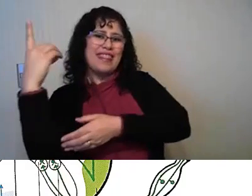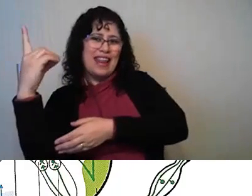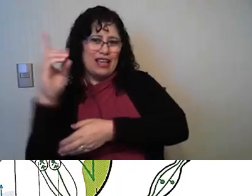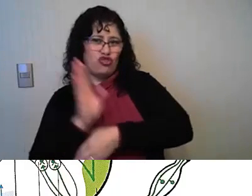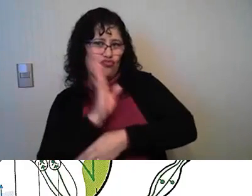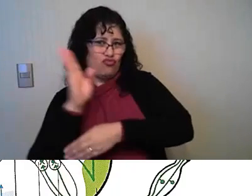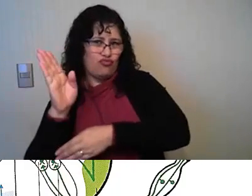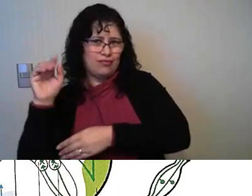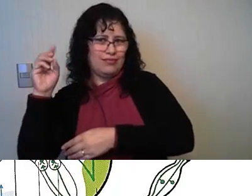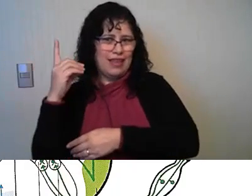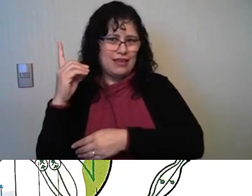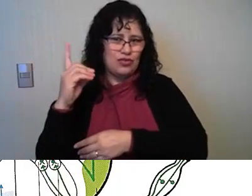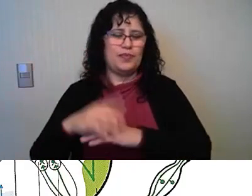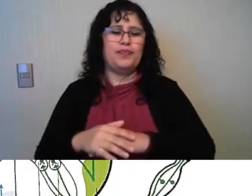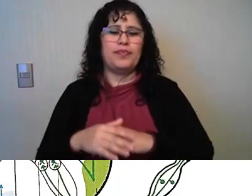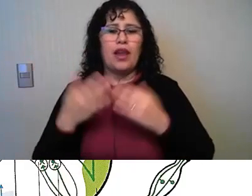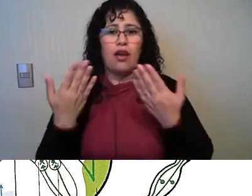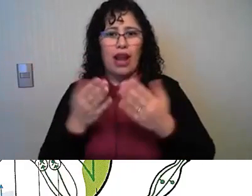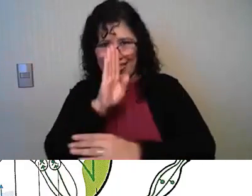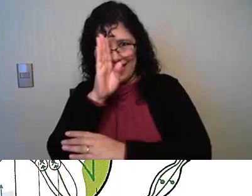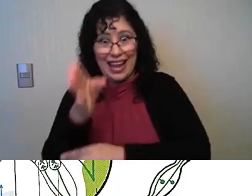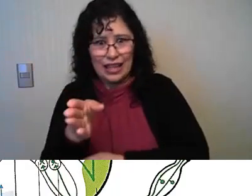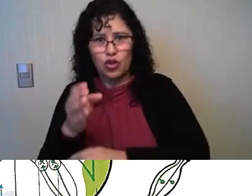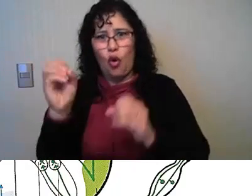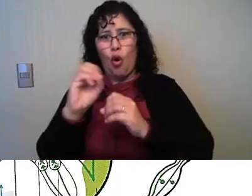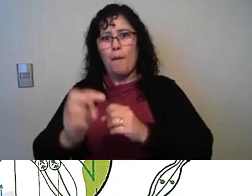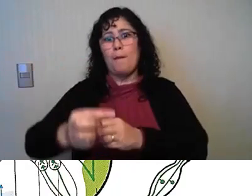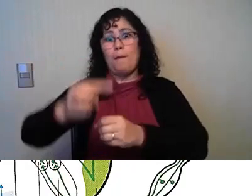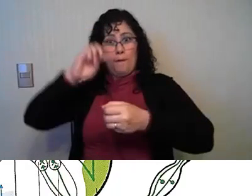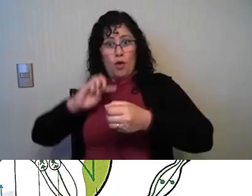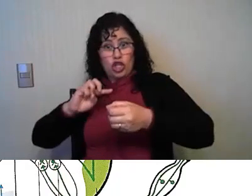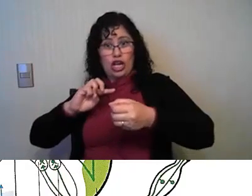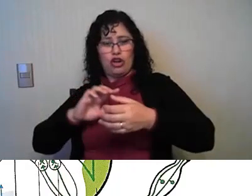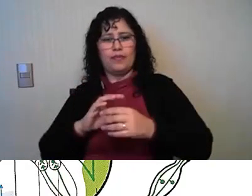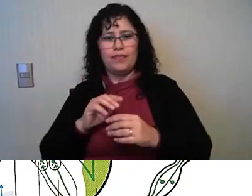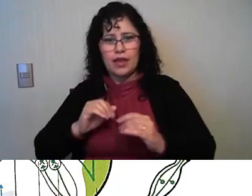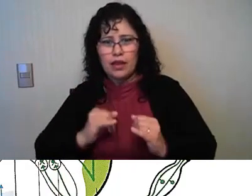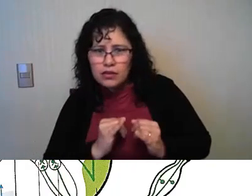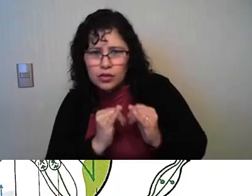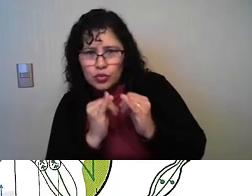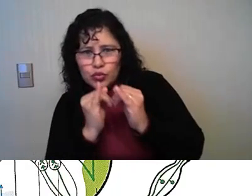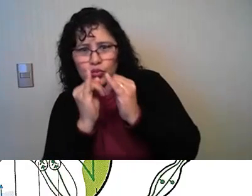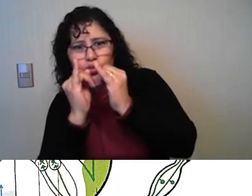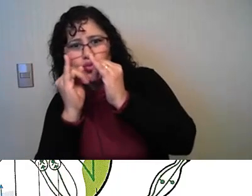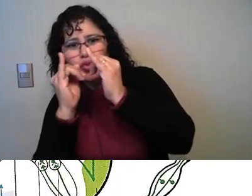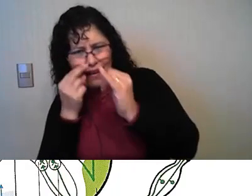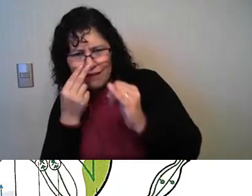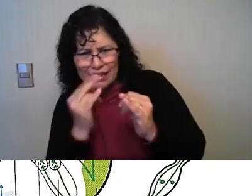Entonces tenemos el directo o posterior, que los vamos a seguir, y aquí, si se fijan,